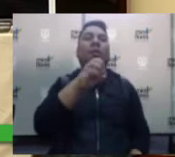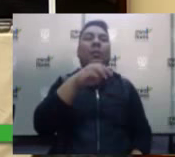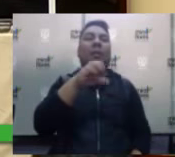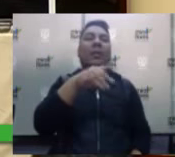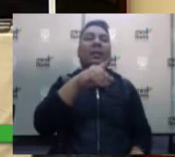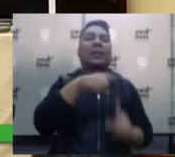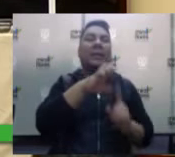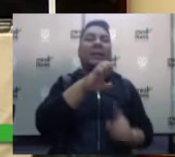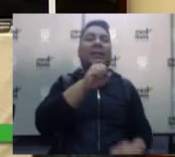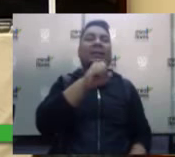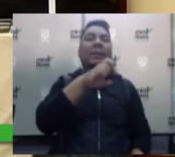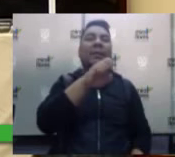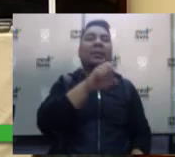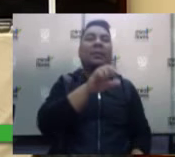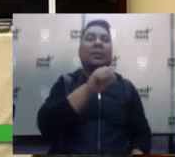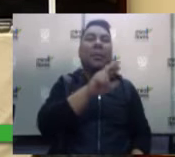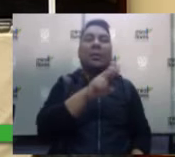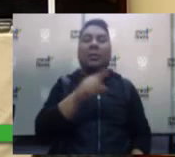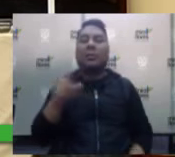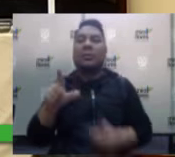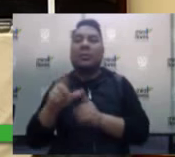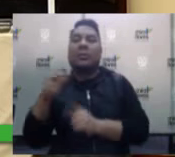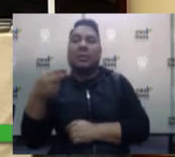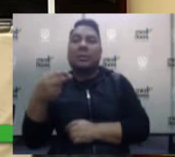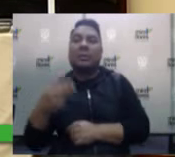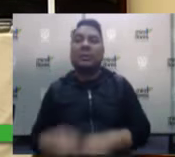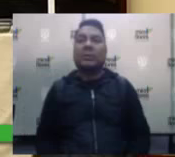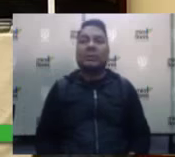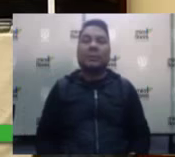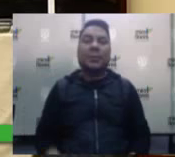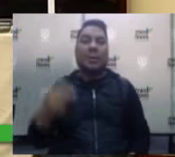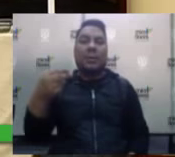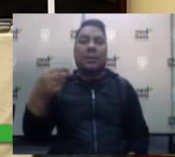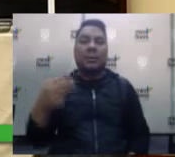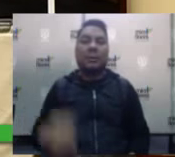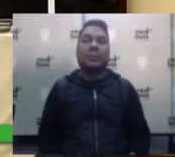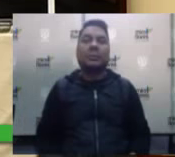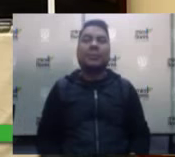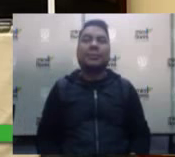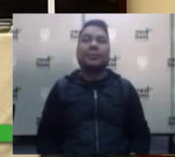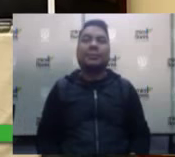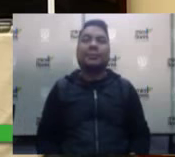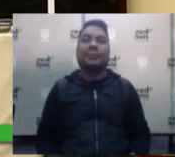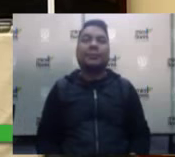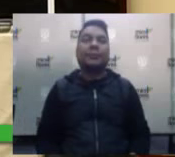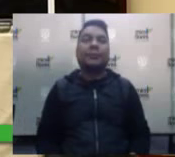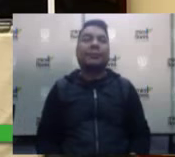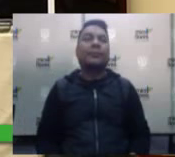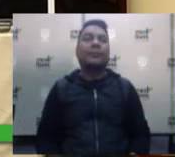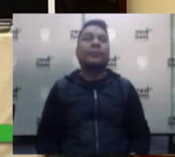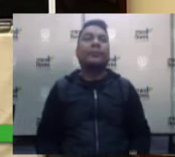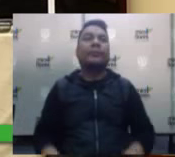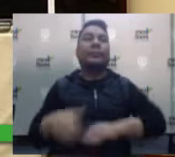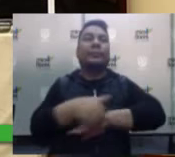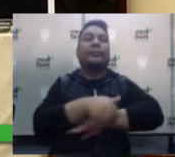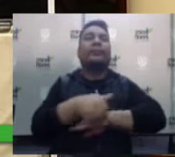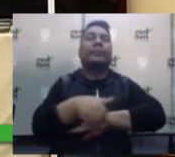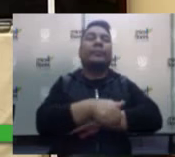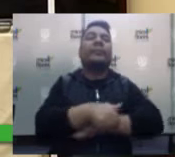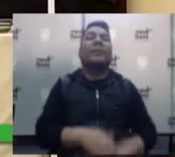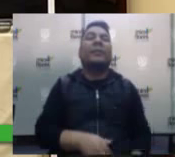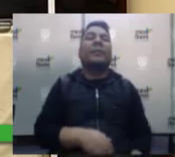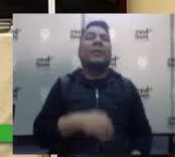830. Letra H. H. Juntos por el Perú. Ubicación